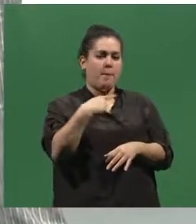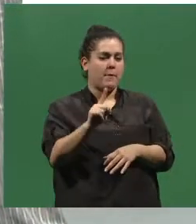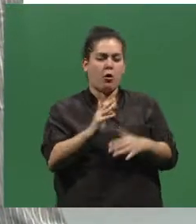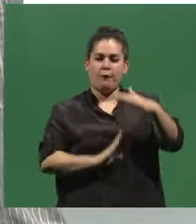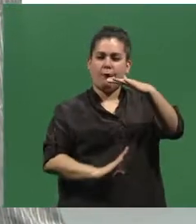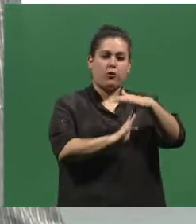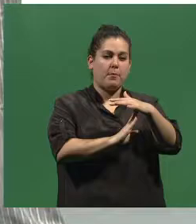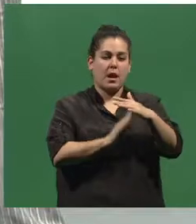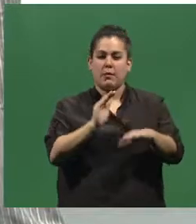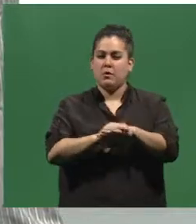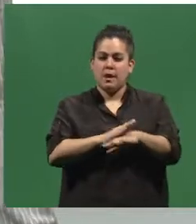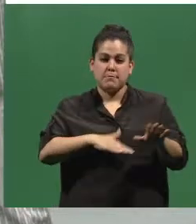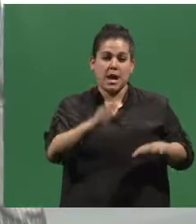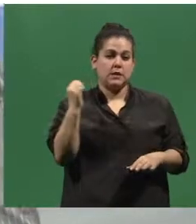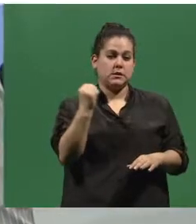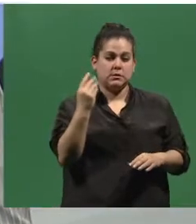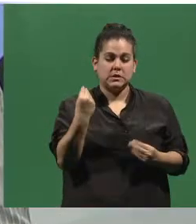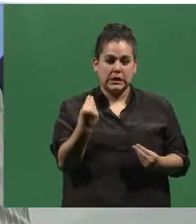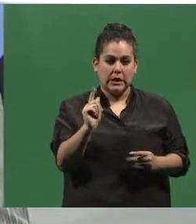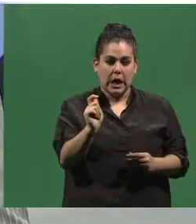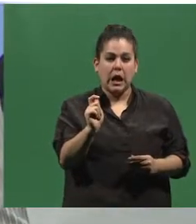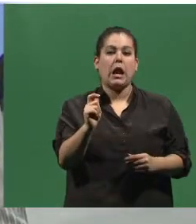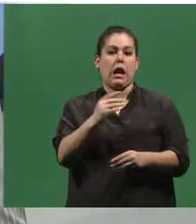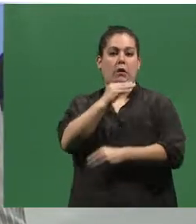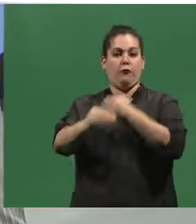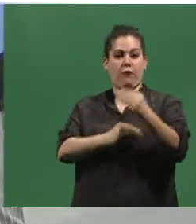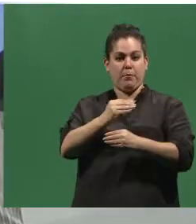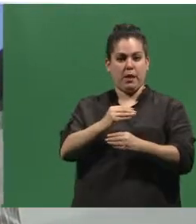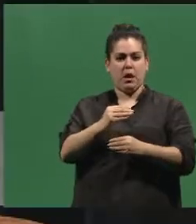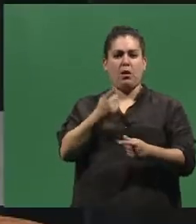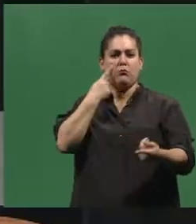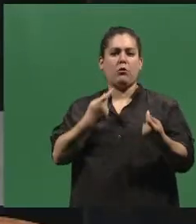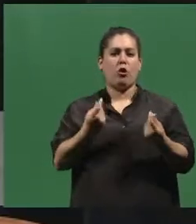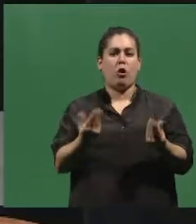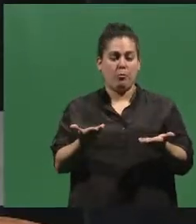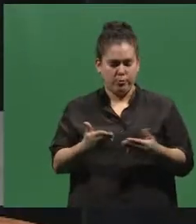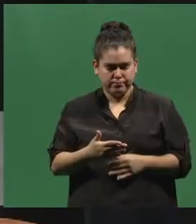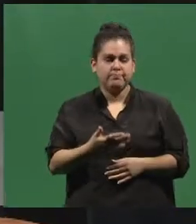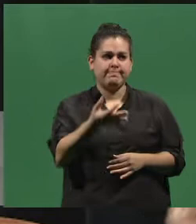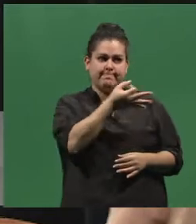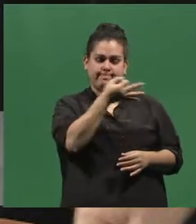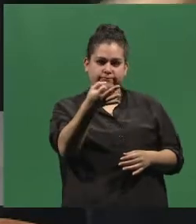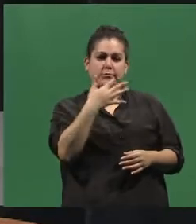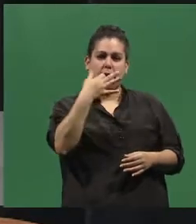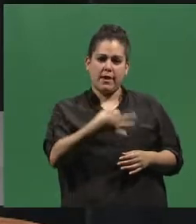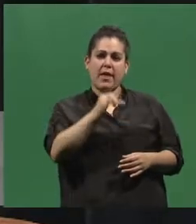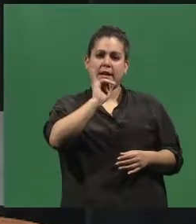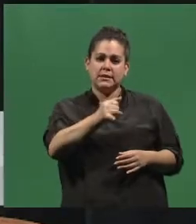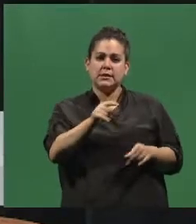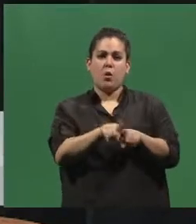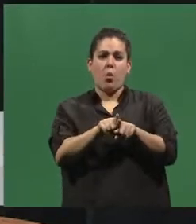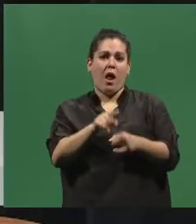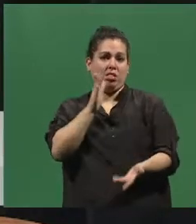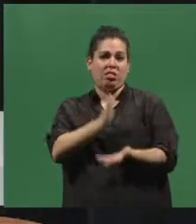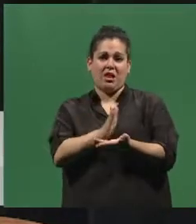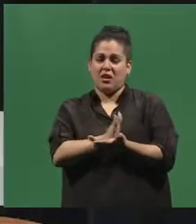muy importante, una responsabilidad muy importante la tiene la familia. ¿Cómo se maneja eso? Bueno, la verdad es que el sistema de protección social con enfoque de